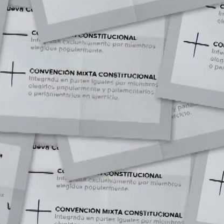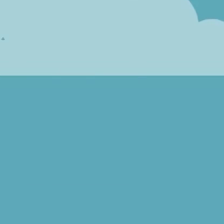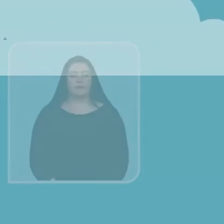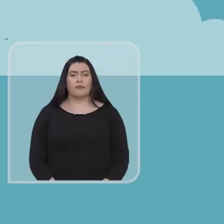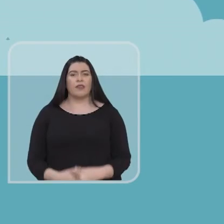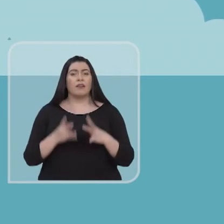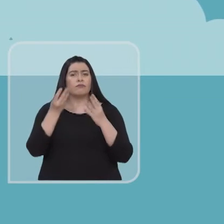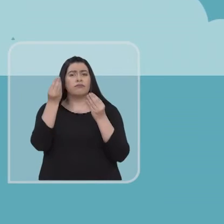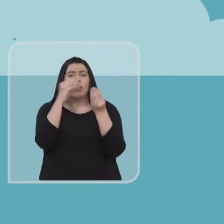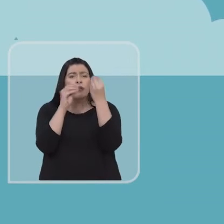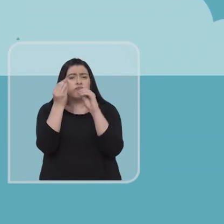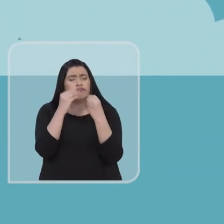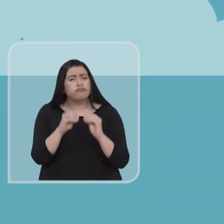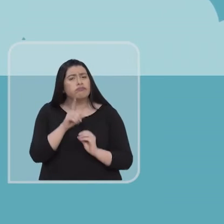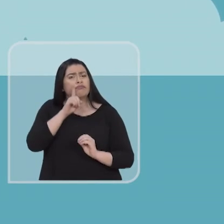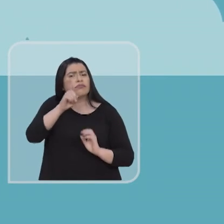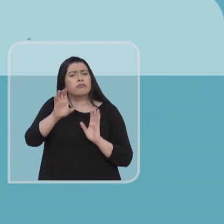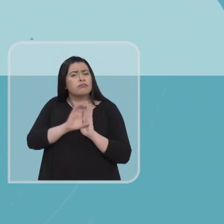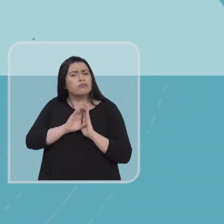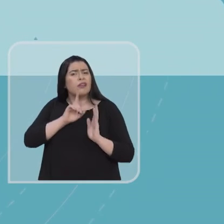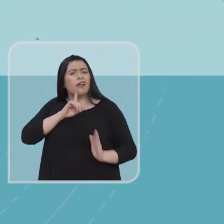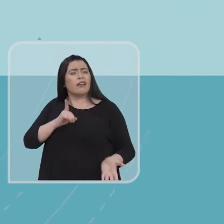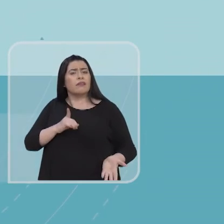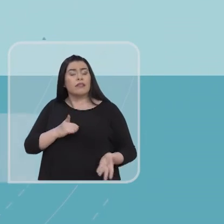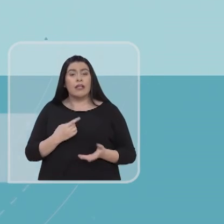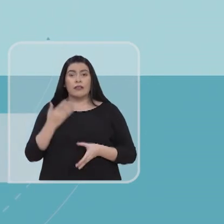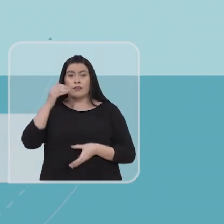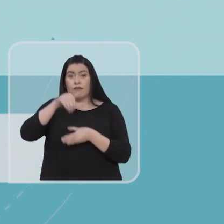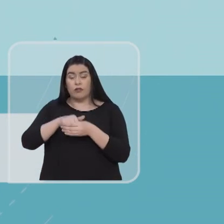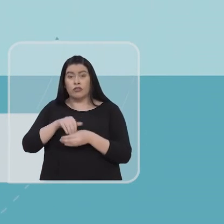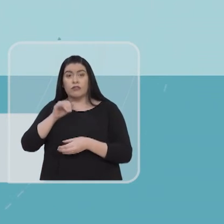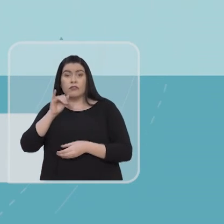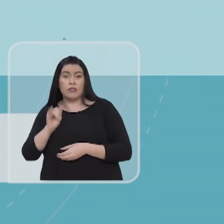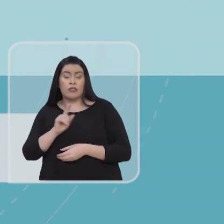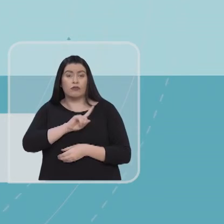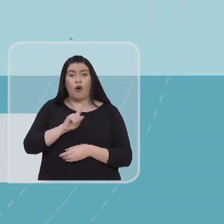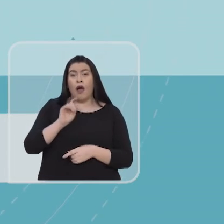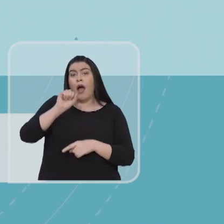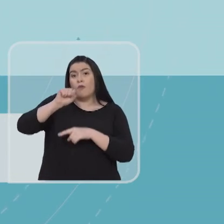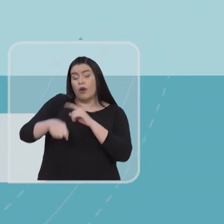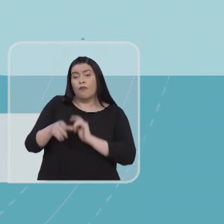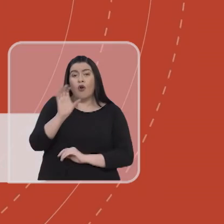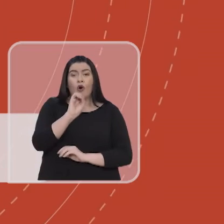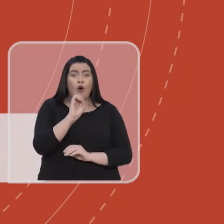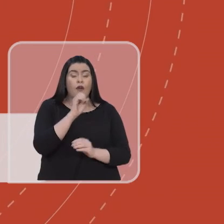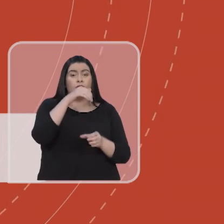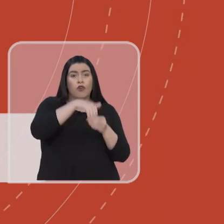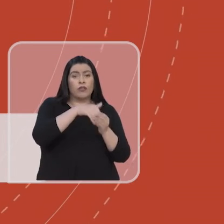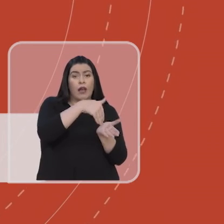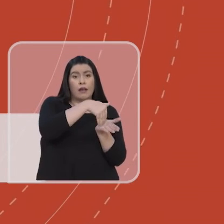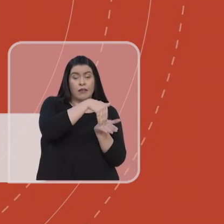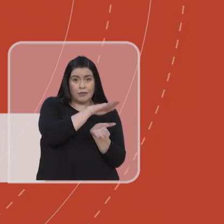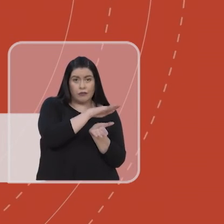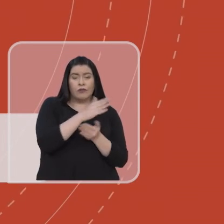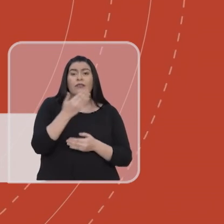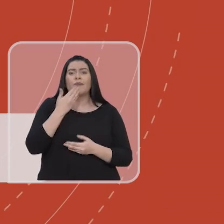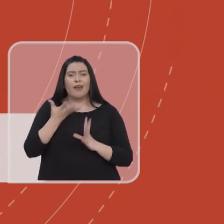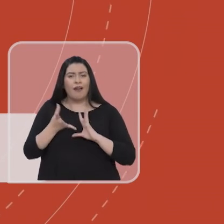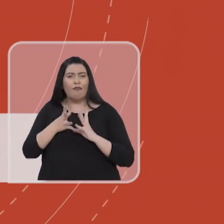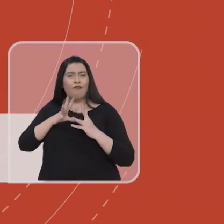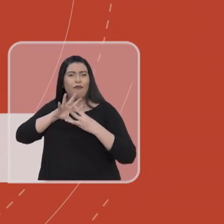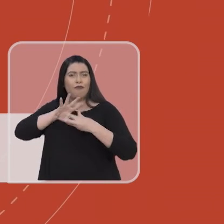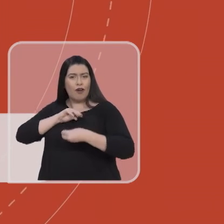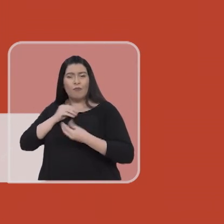para Chile. ¿Quién redactará la Constitución? En este plebiscito, no solo tendrás que votar apruebo o rechazo, sino que